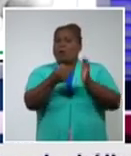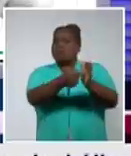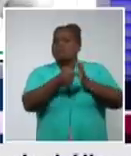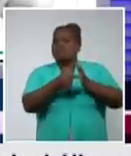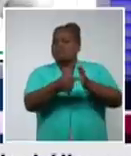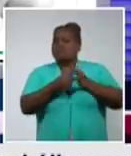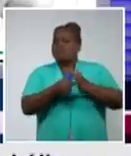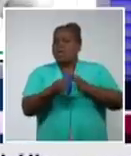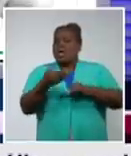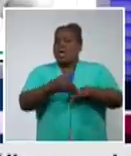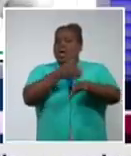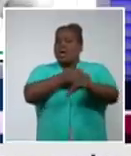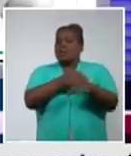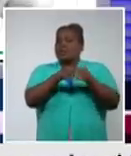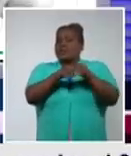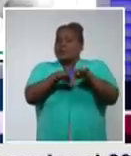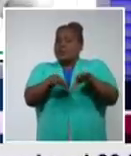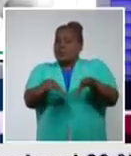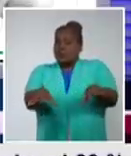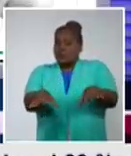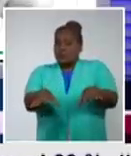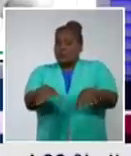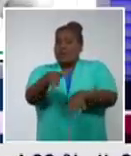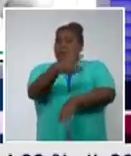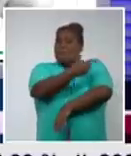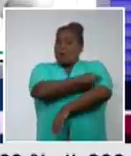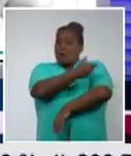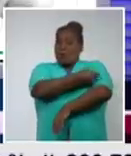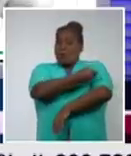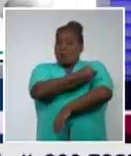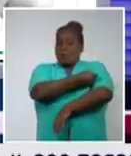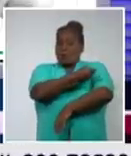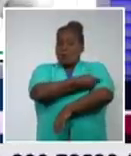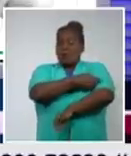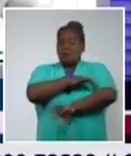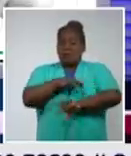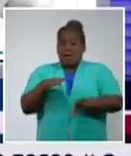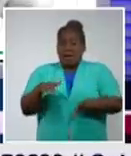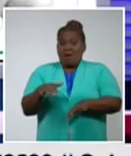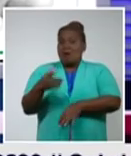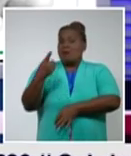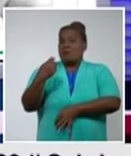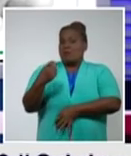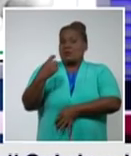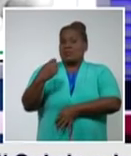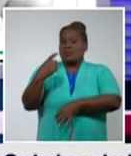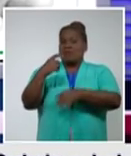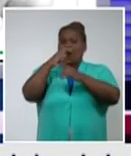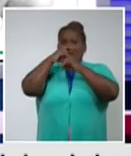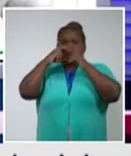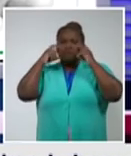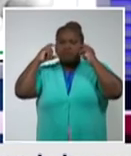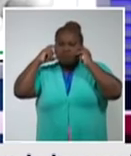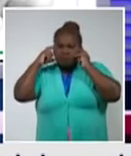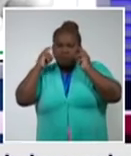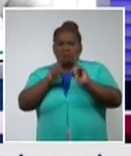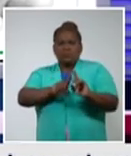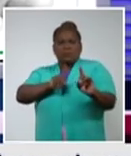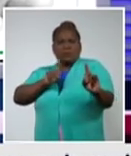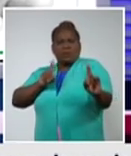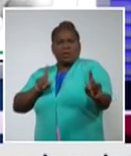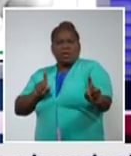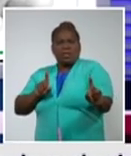de la vacunación en la población cubana, ya no será necesario tener estas medidas quizás tan férreas de distanciamiento, de uso